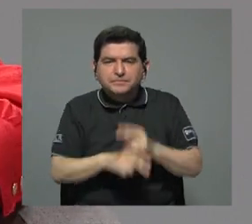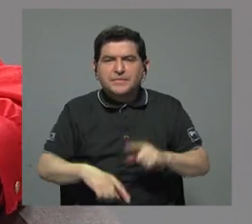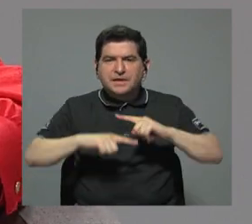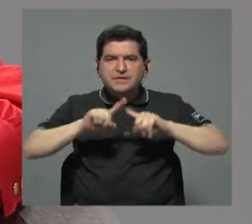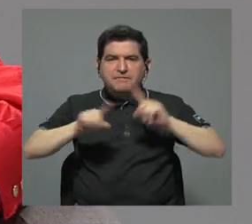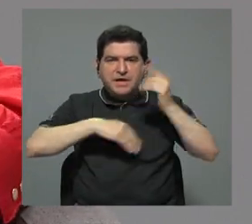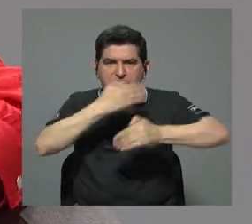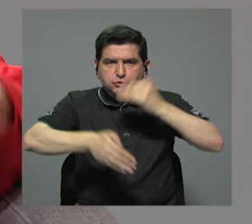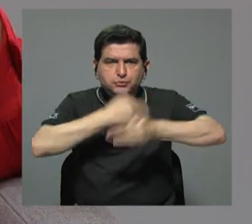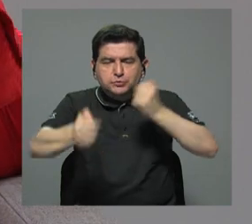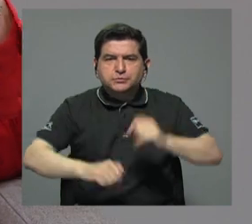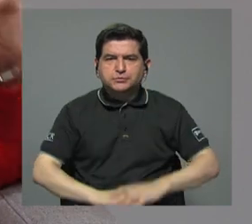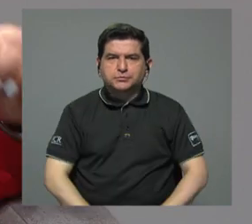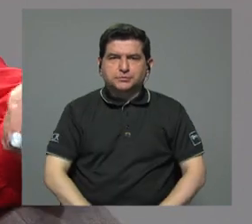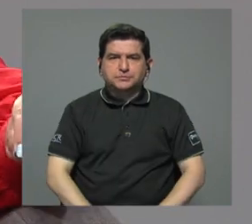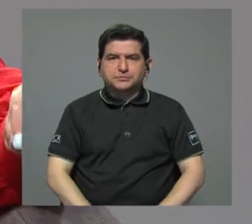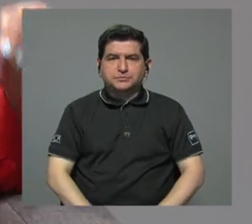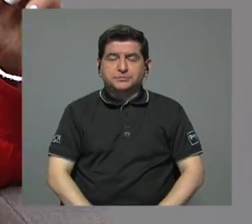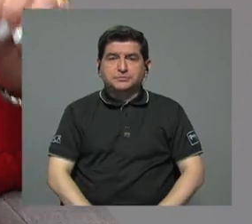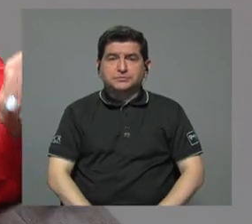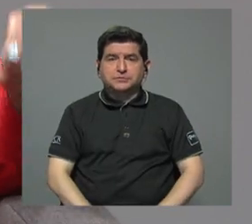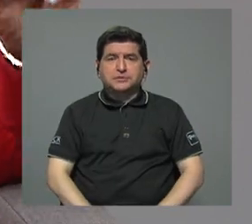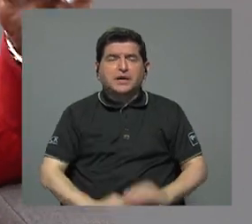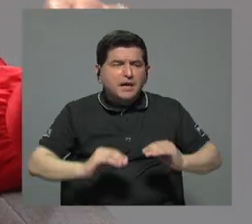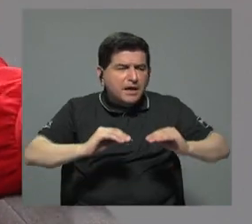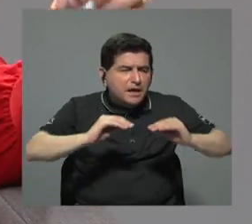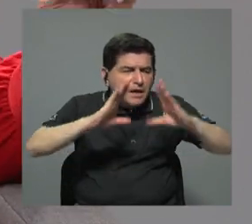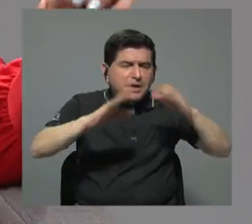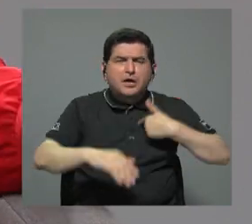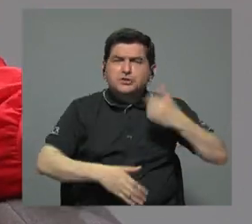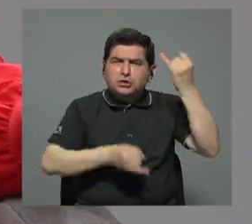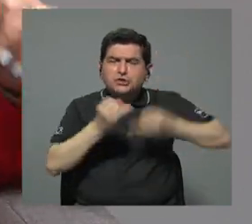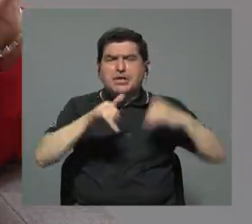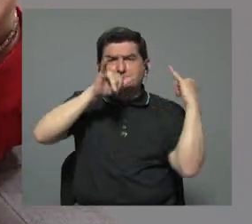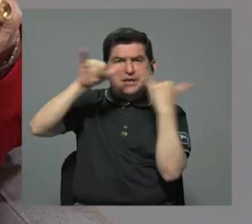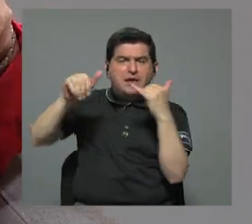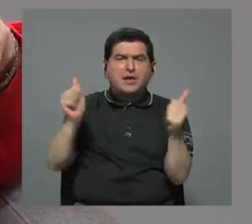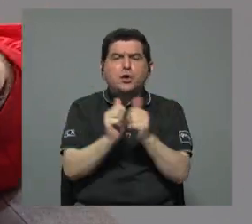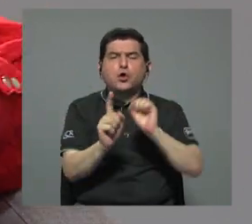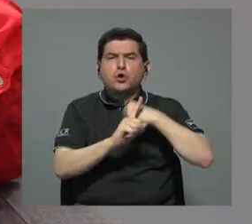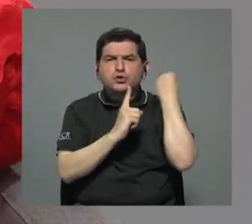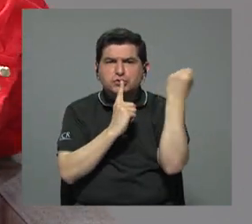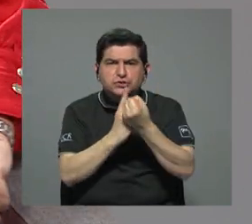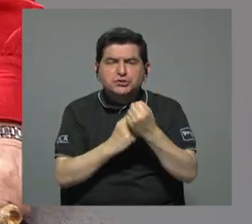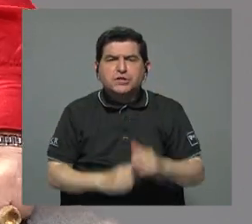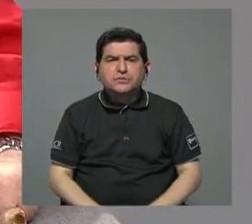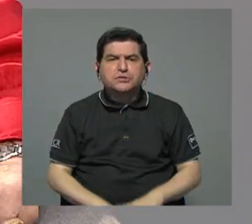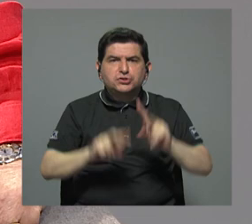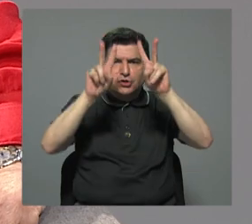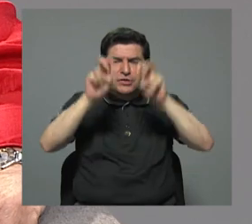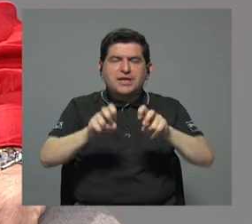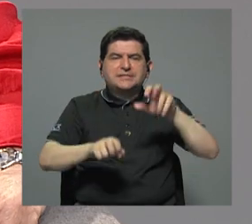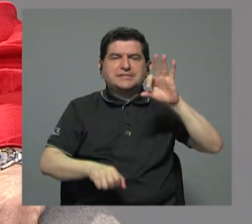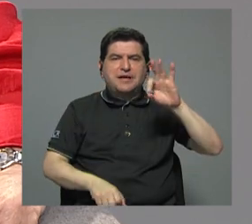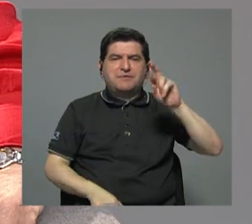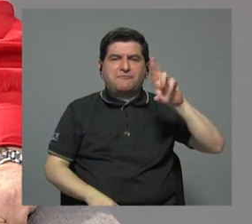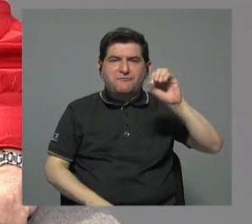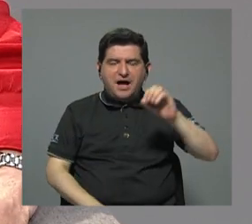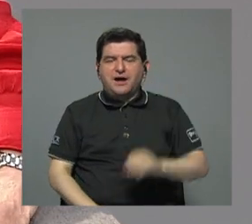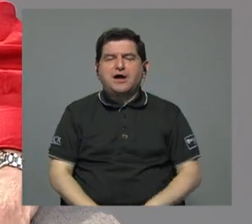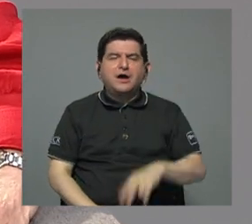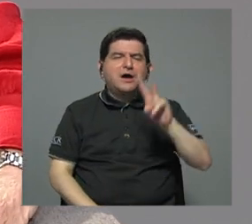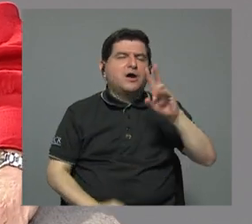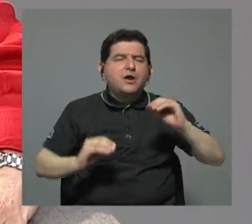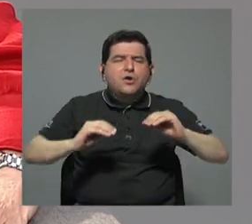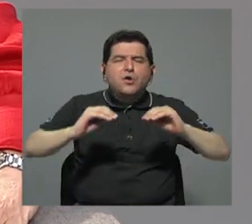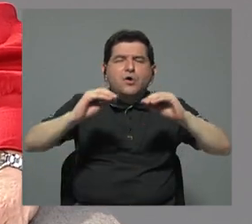causas en estos días en la madrugada termine la denuncia con el asunto de las pruebas farol a las dos